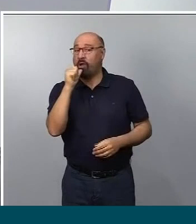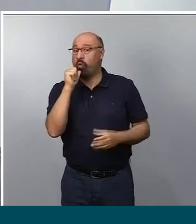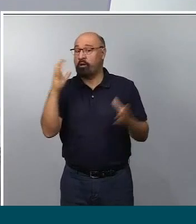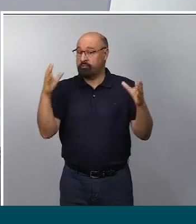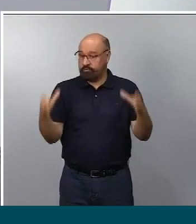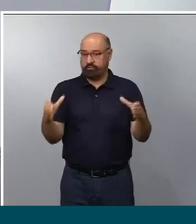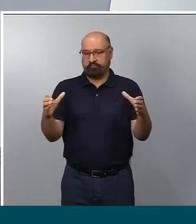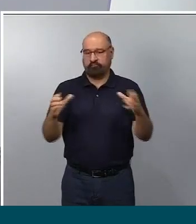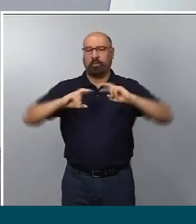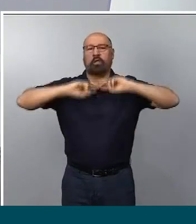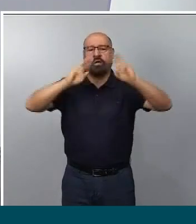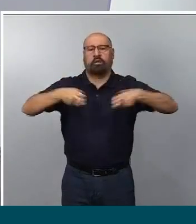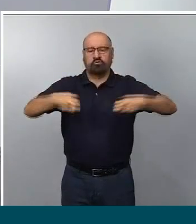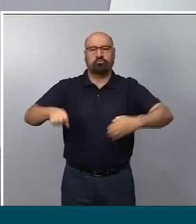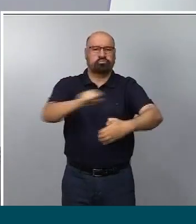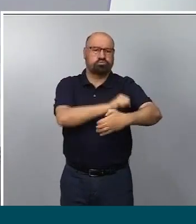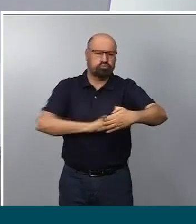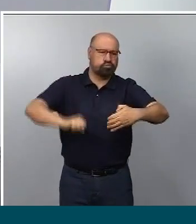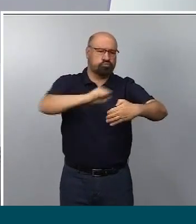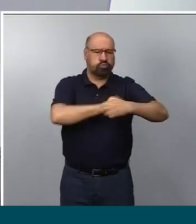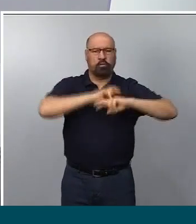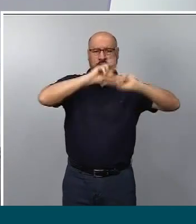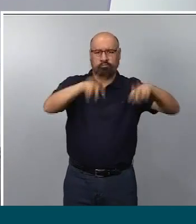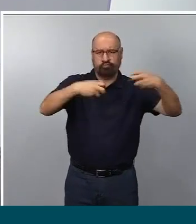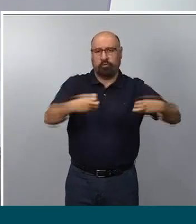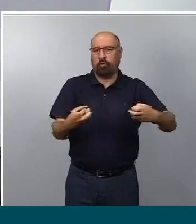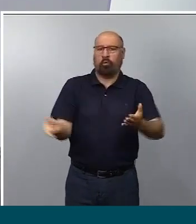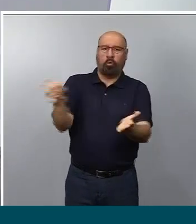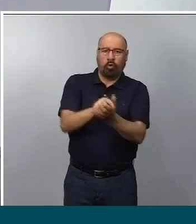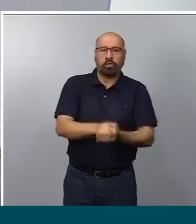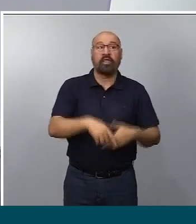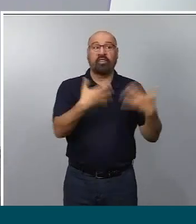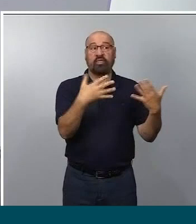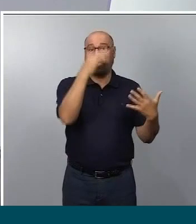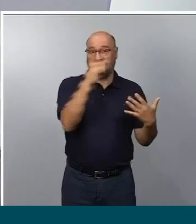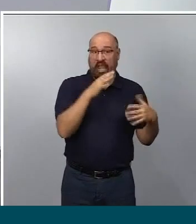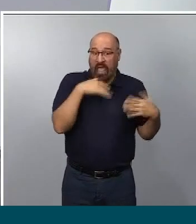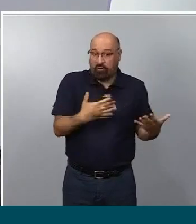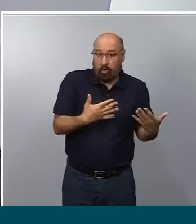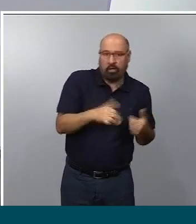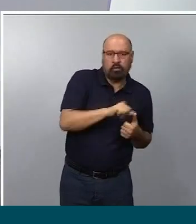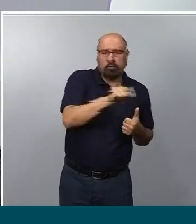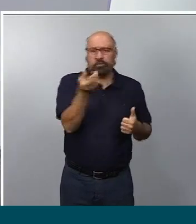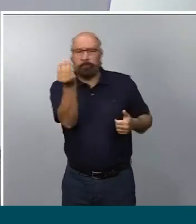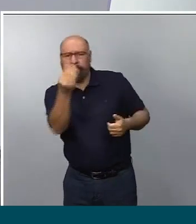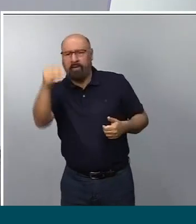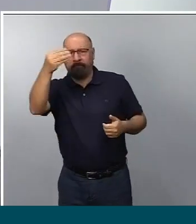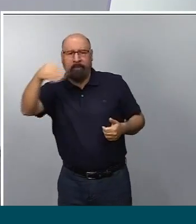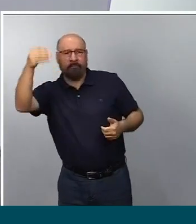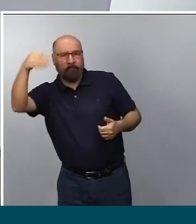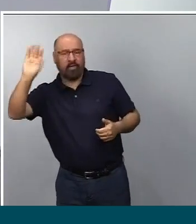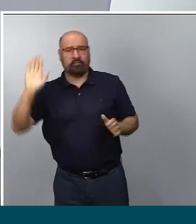convencional, reutilización de agua, pase del 10% actual, el 10% de las aguas urbanas